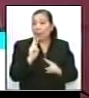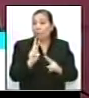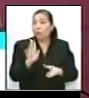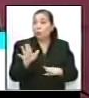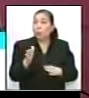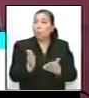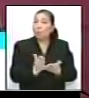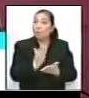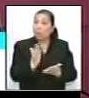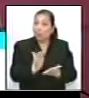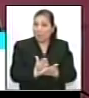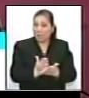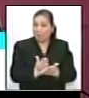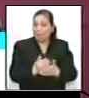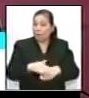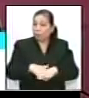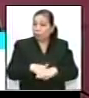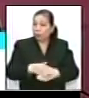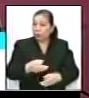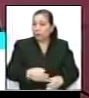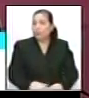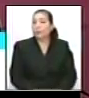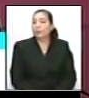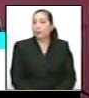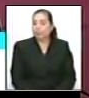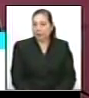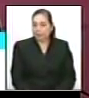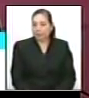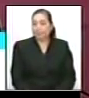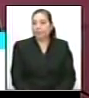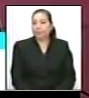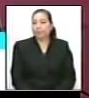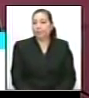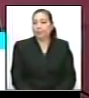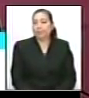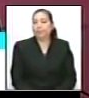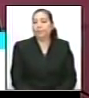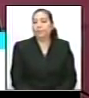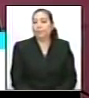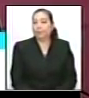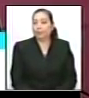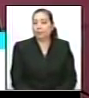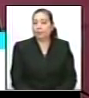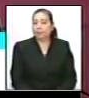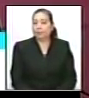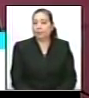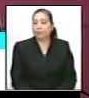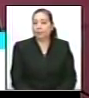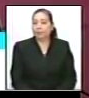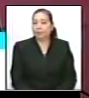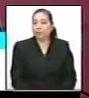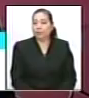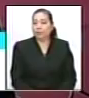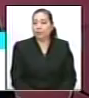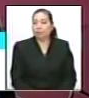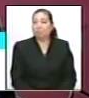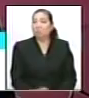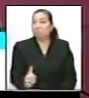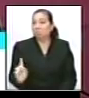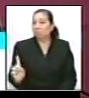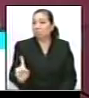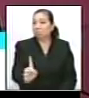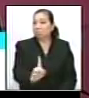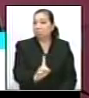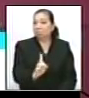inmunidad parlamentaria de proceso respecto de la congresista Betty Anangulí. Veamos. Contando con la presencia